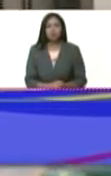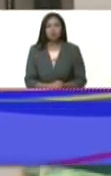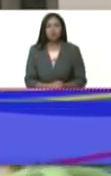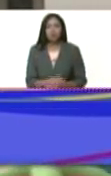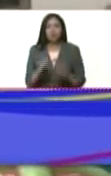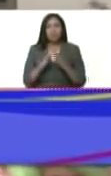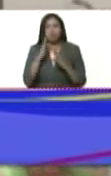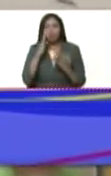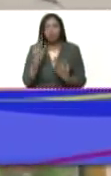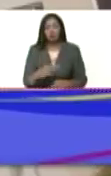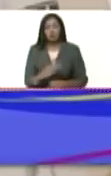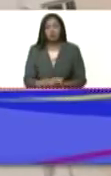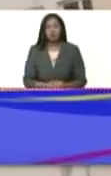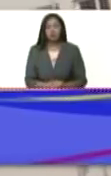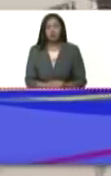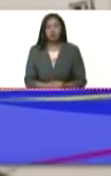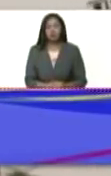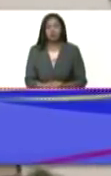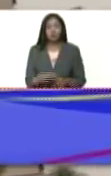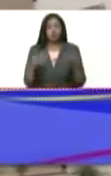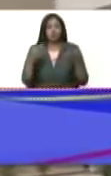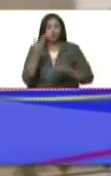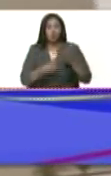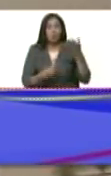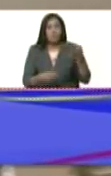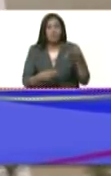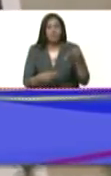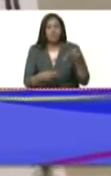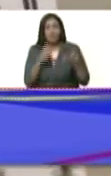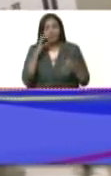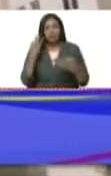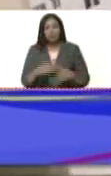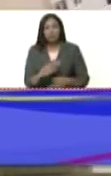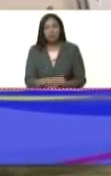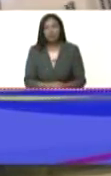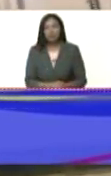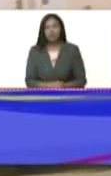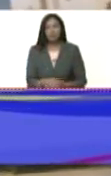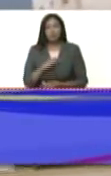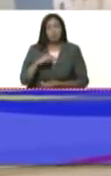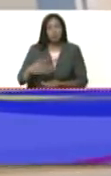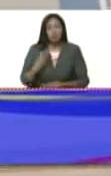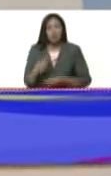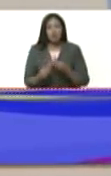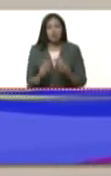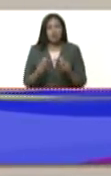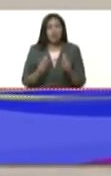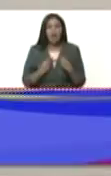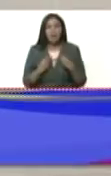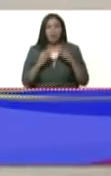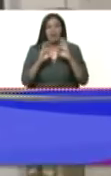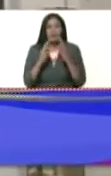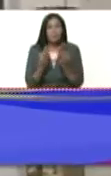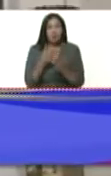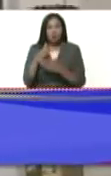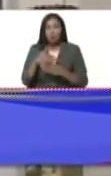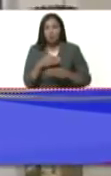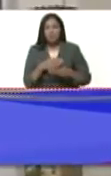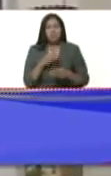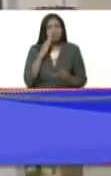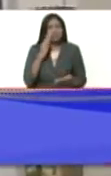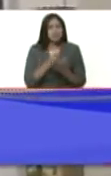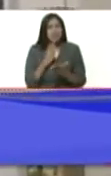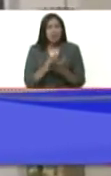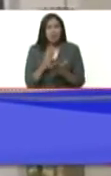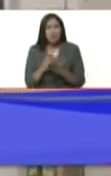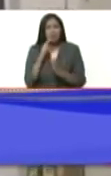techo seguro, con su documento, con sus papeles, y poder hacer la vida en familia y en comunidad. Yo siempre insisto,